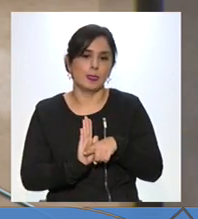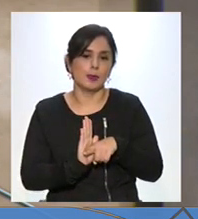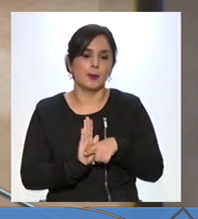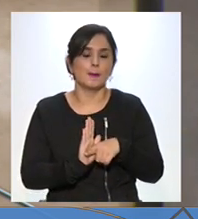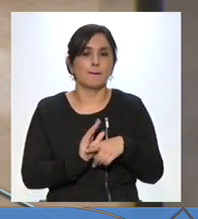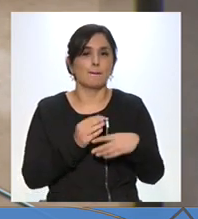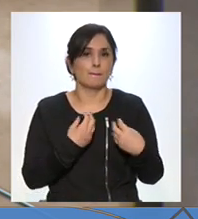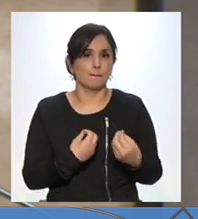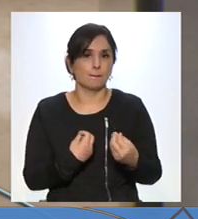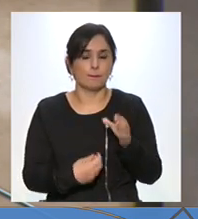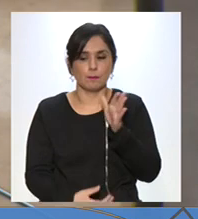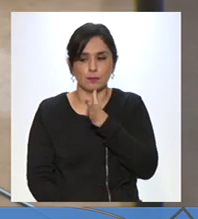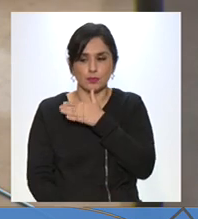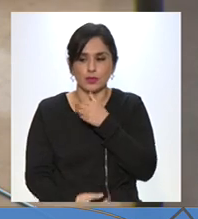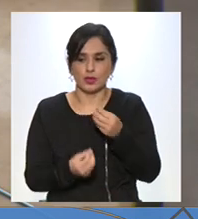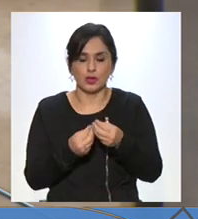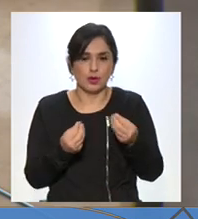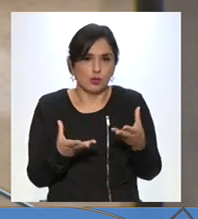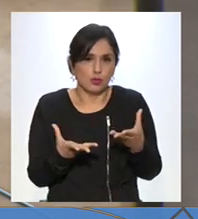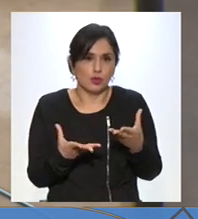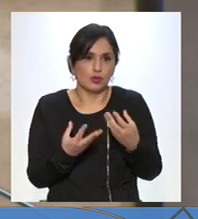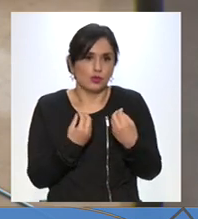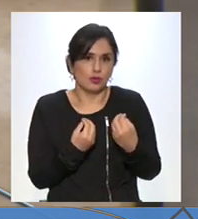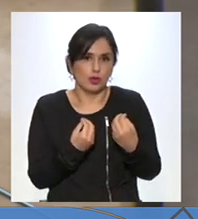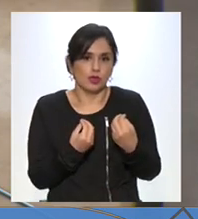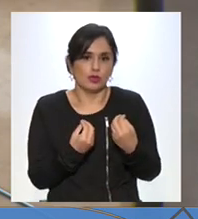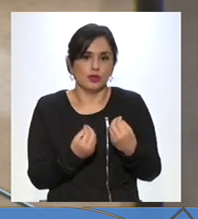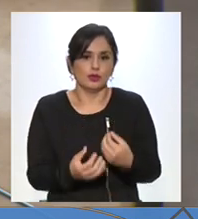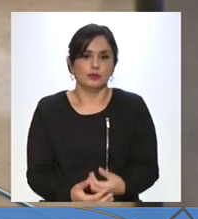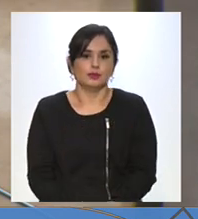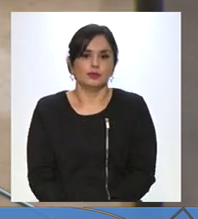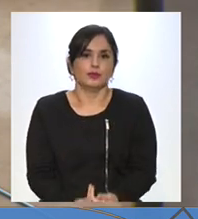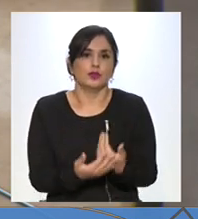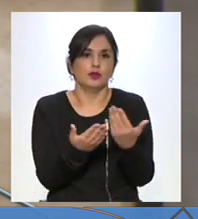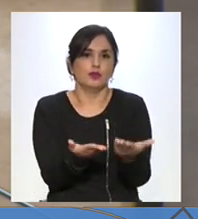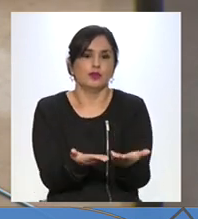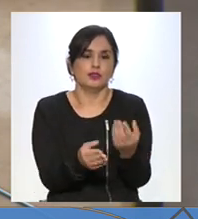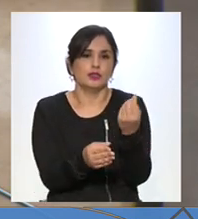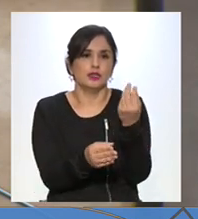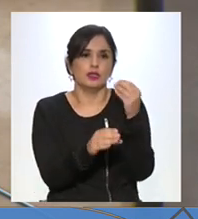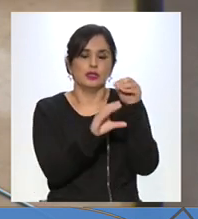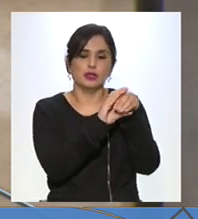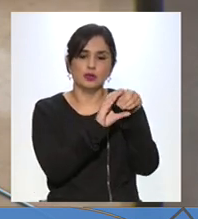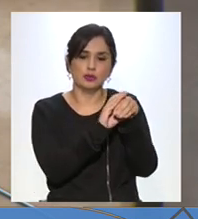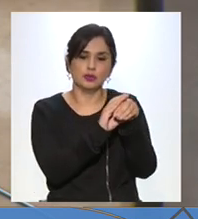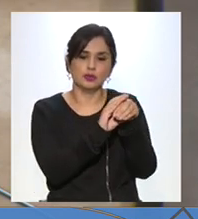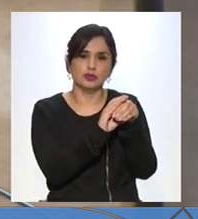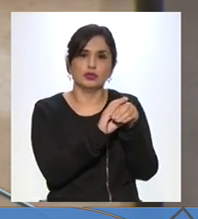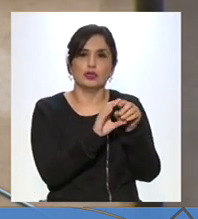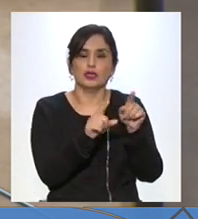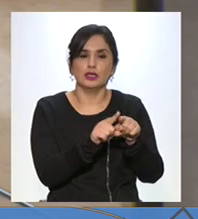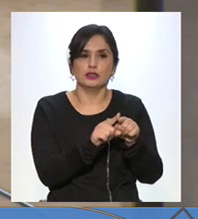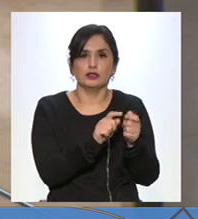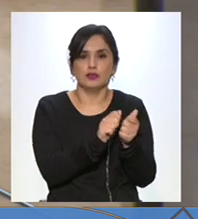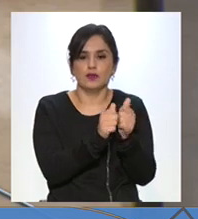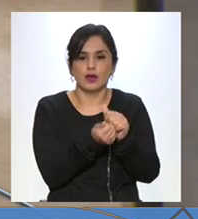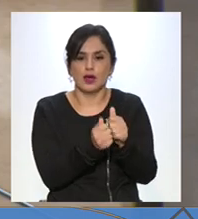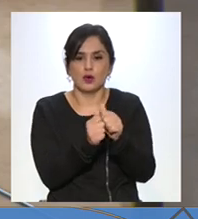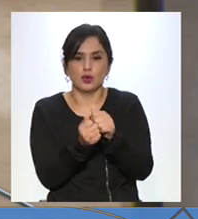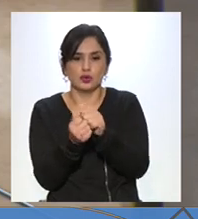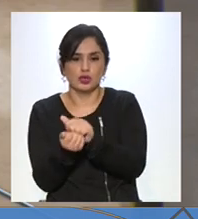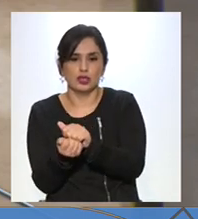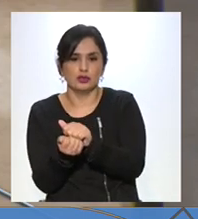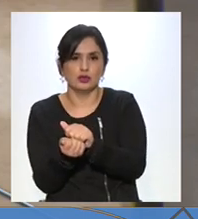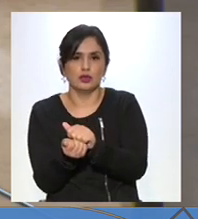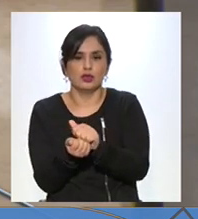obviamente no tenía mucho atractivo y con mucha liquidez no tenía mucho atractivo ofrecer tasas de depósito. En la medida que la tasa se vaya ajustando, por lo